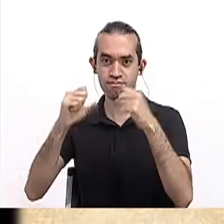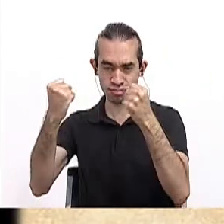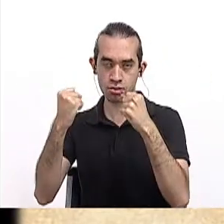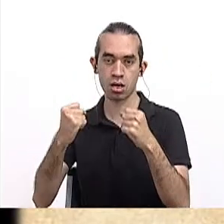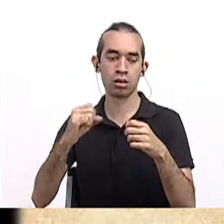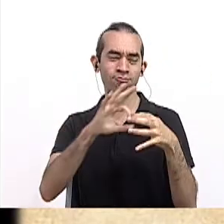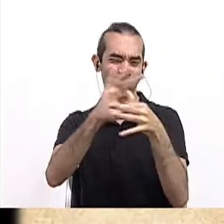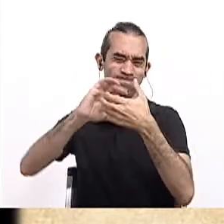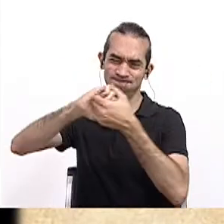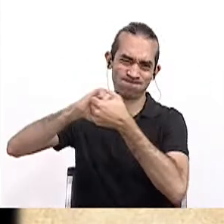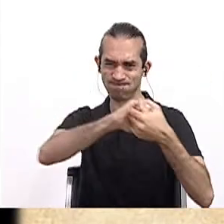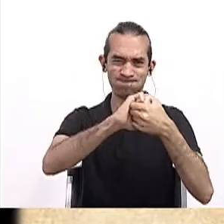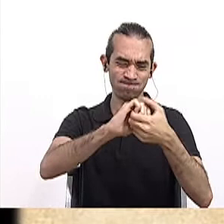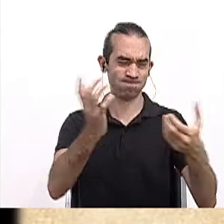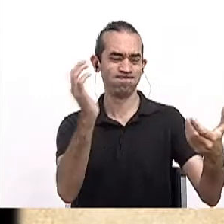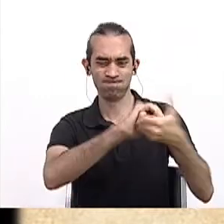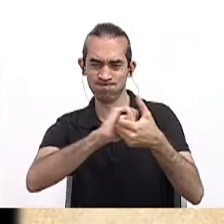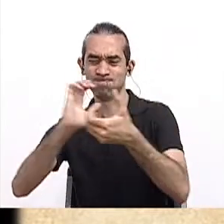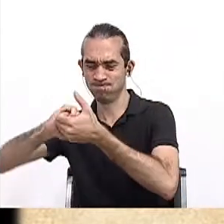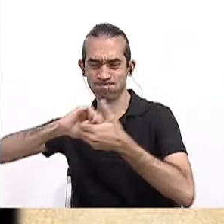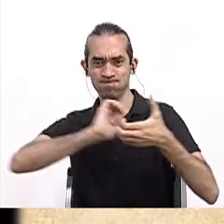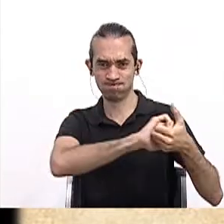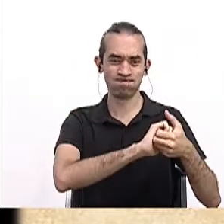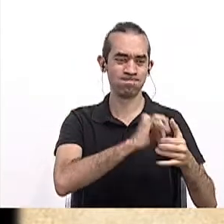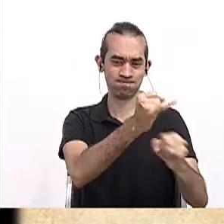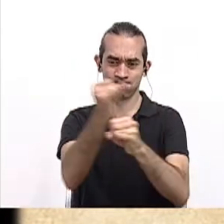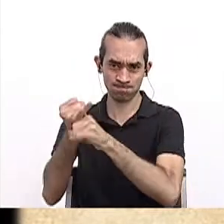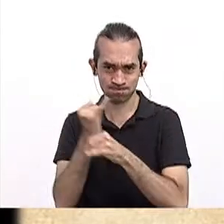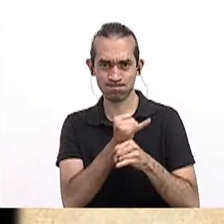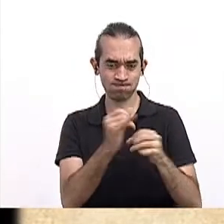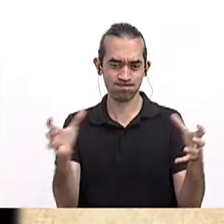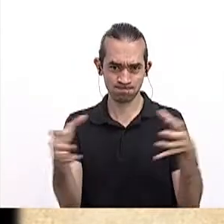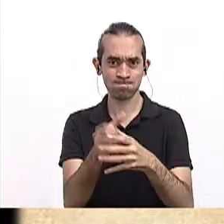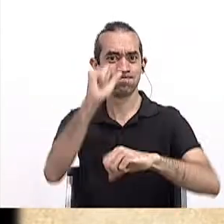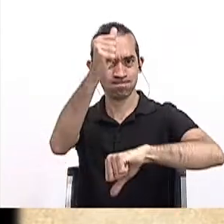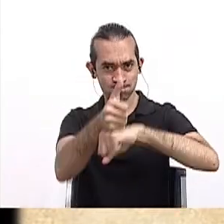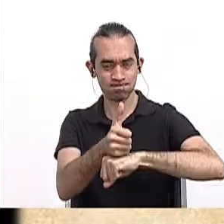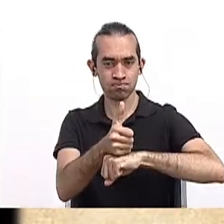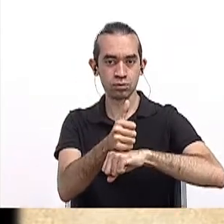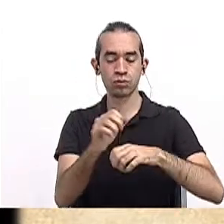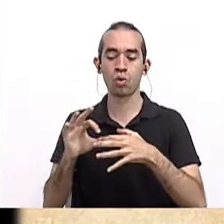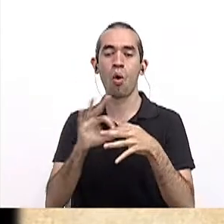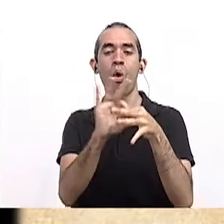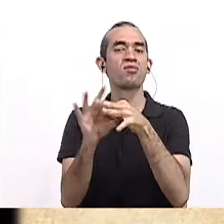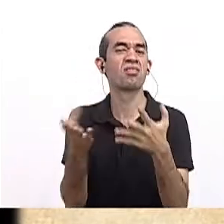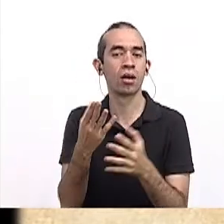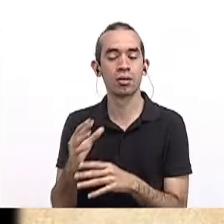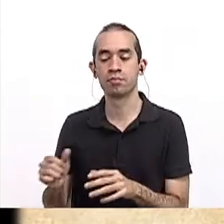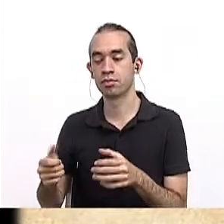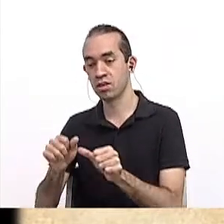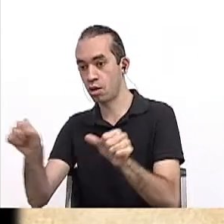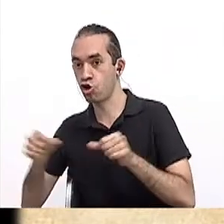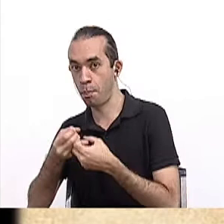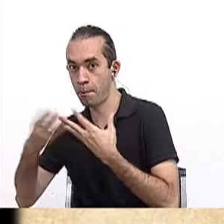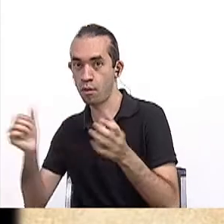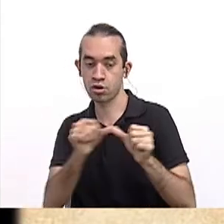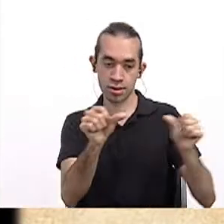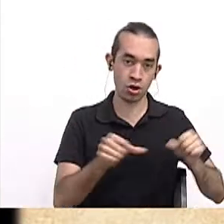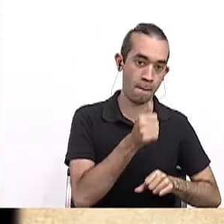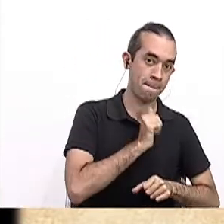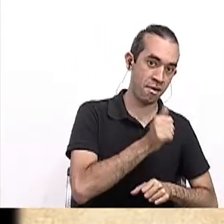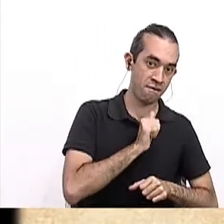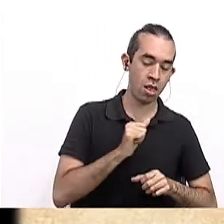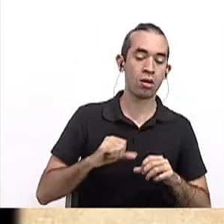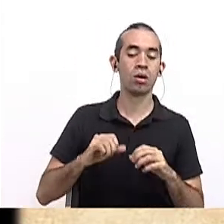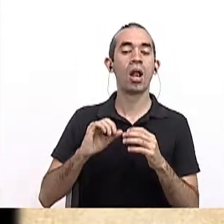y establecer espacios institucionalizados de coordinación entre el sector público, el sector privado la sociedad